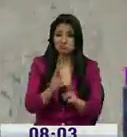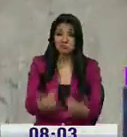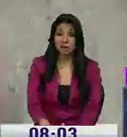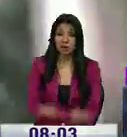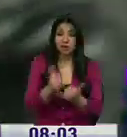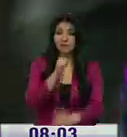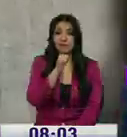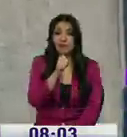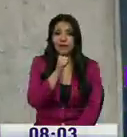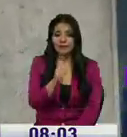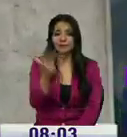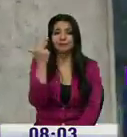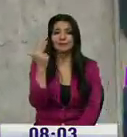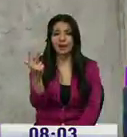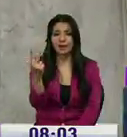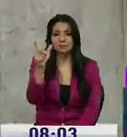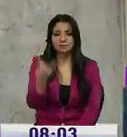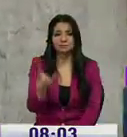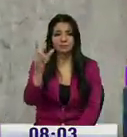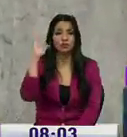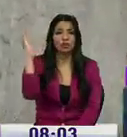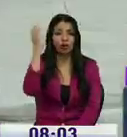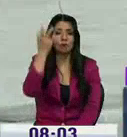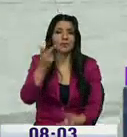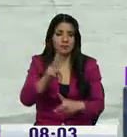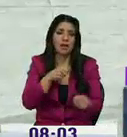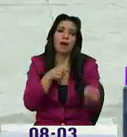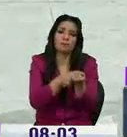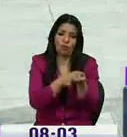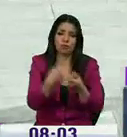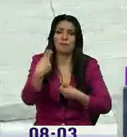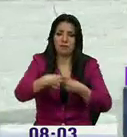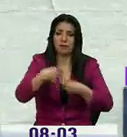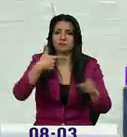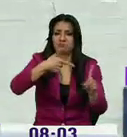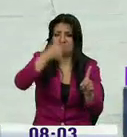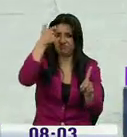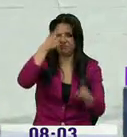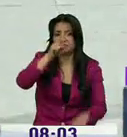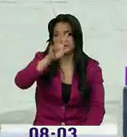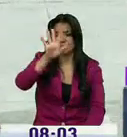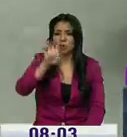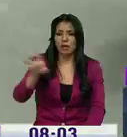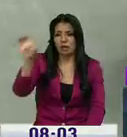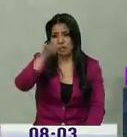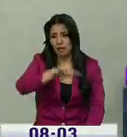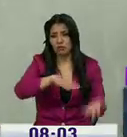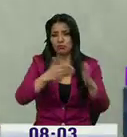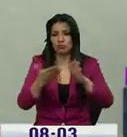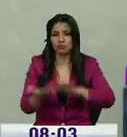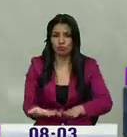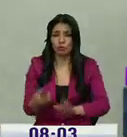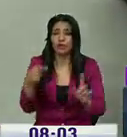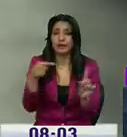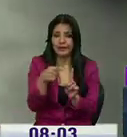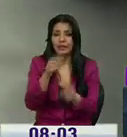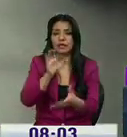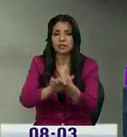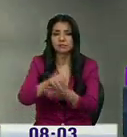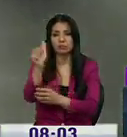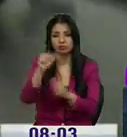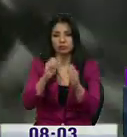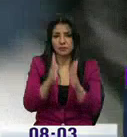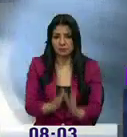faltan ubicar los otros 3 colombianos que presuntamente participaron ese 25 de enero pasado en el hecho delictivo bajo